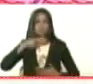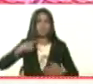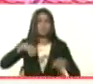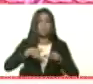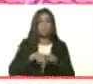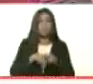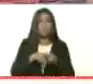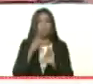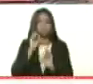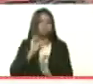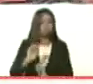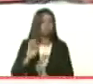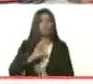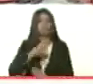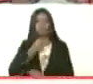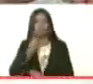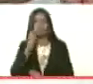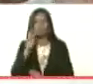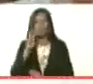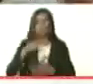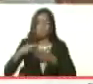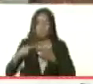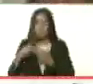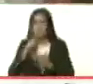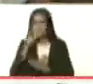me indigno. Cuando veo cosas malas,